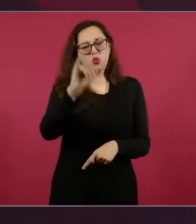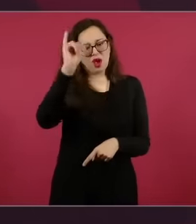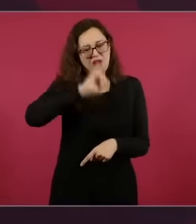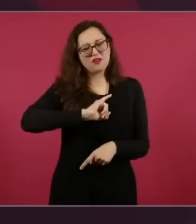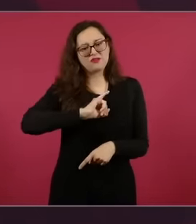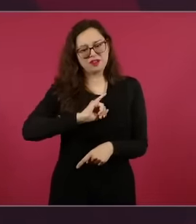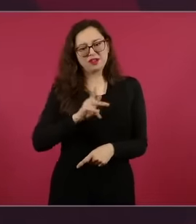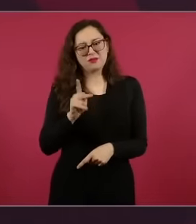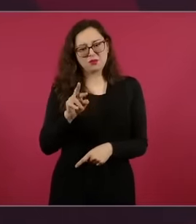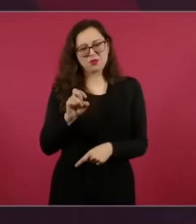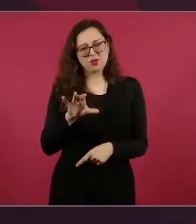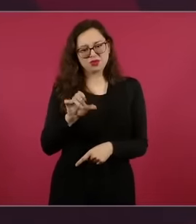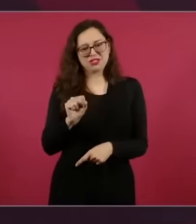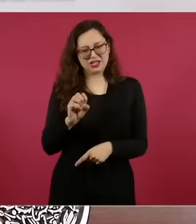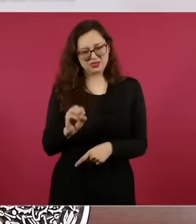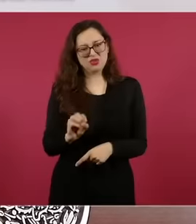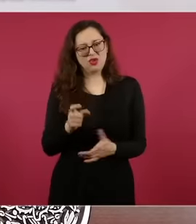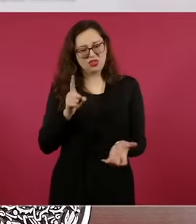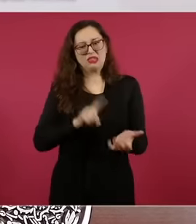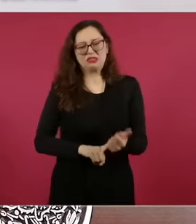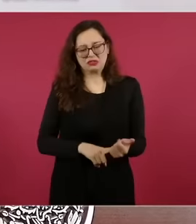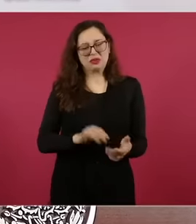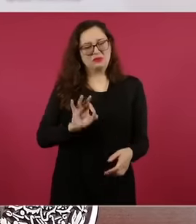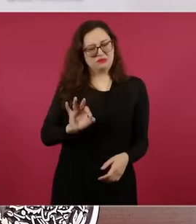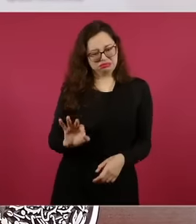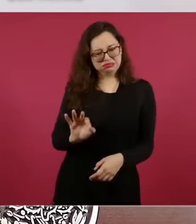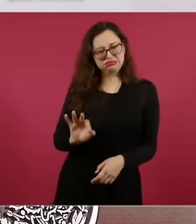editores del proceso, que